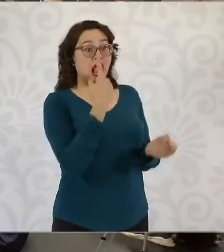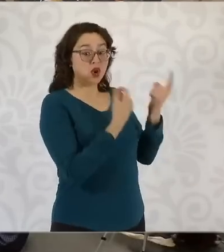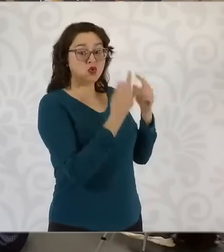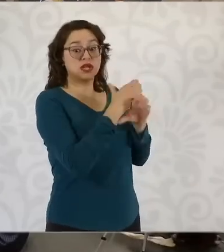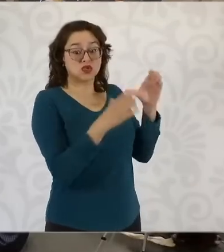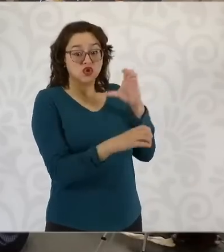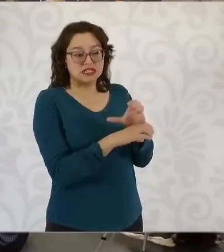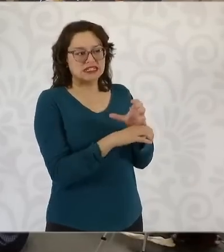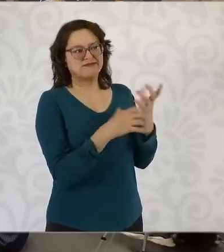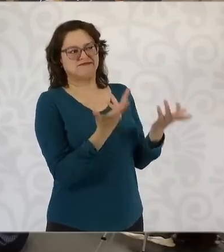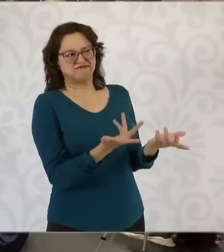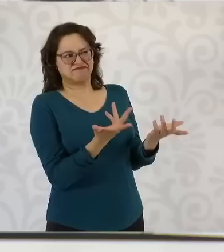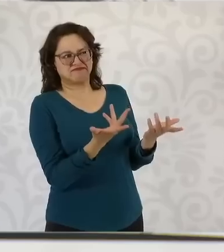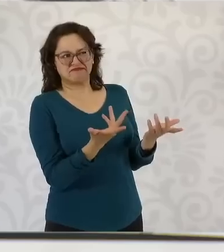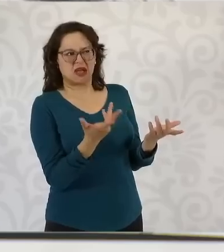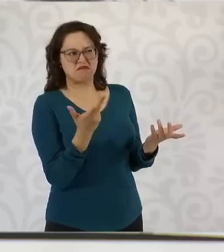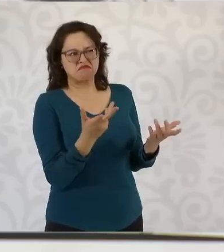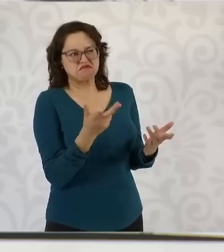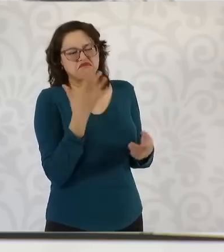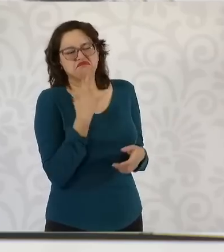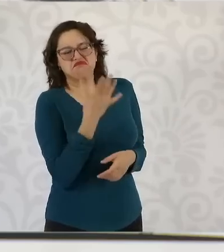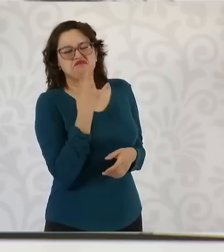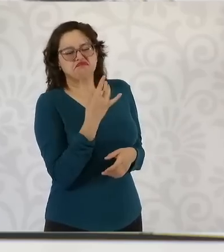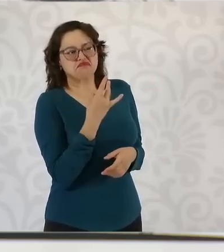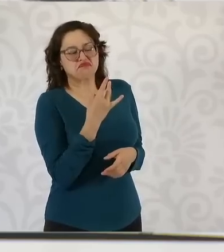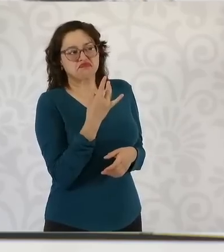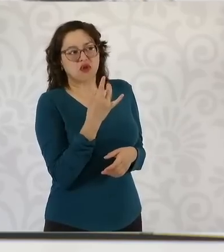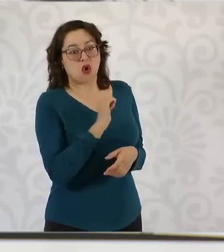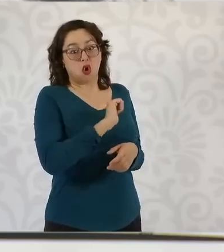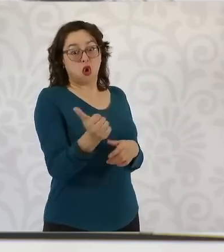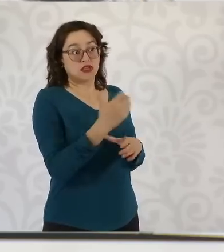nosotros, como lo hemos dicho, con la frente en alto, porque somos México.